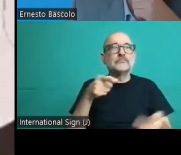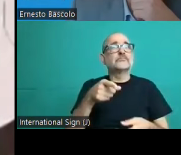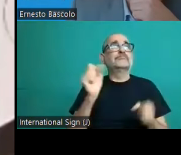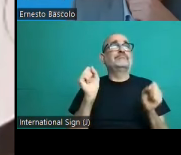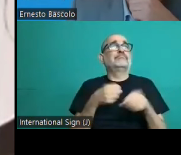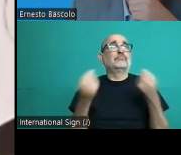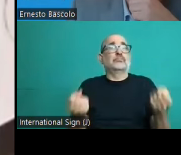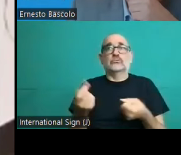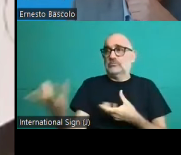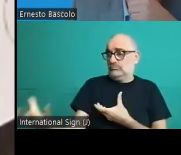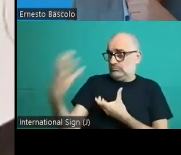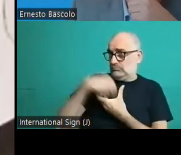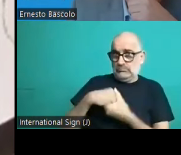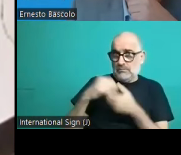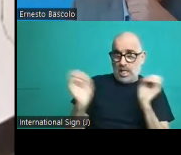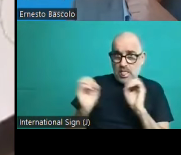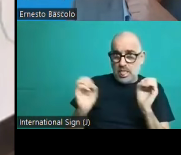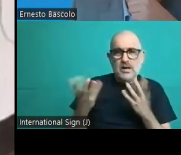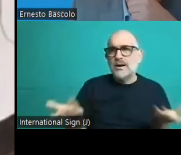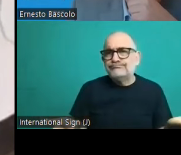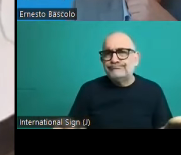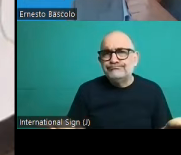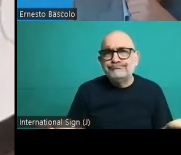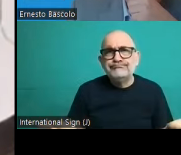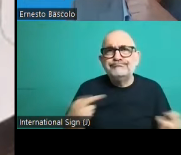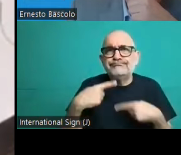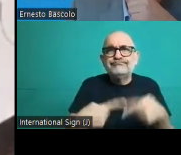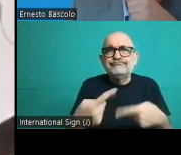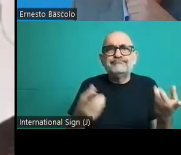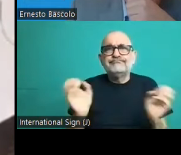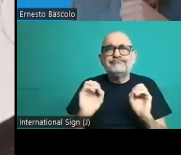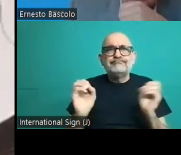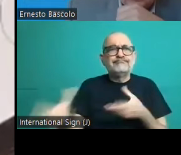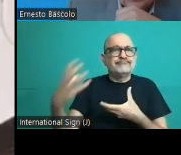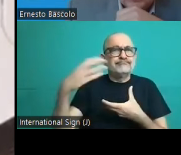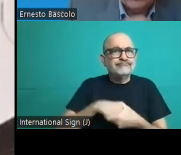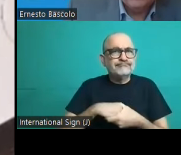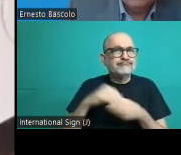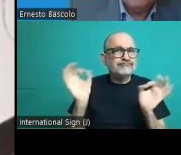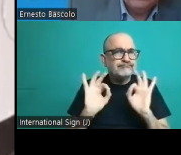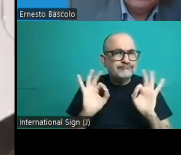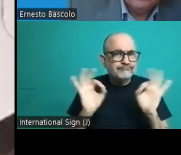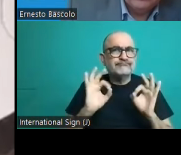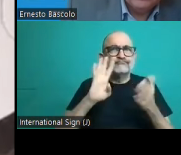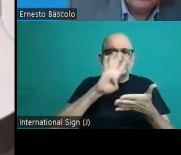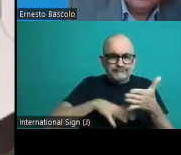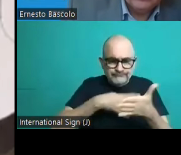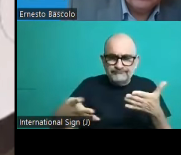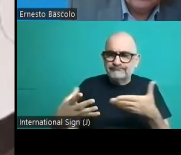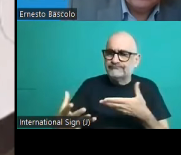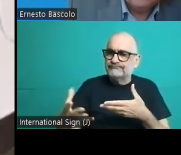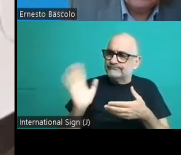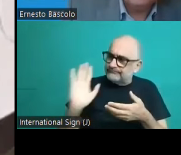desde su planteamiento, su implementación y la evaluación de la política. Muchas